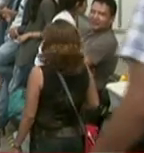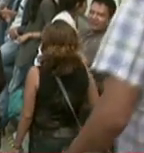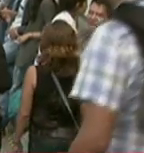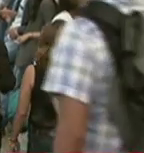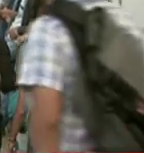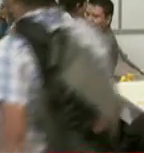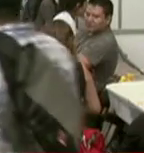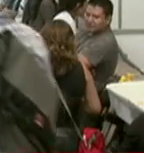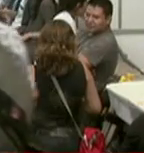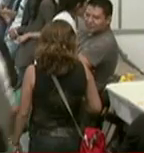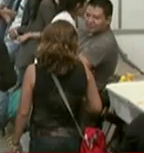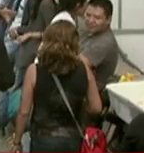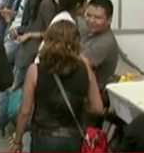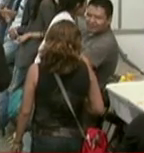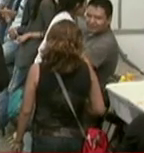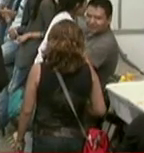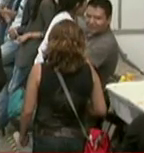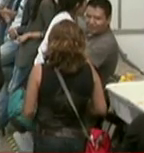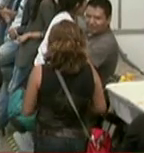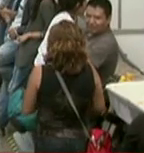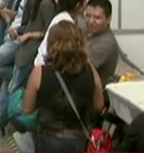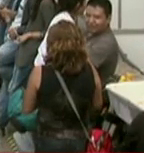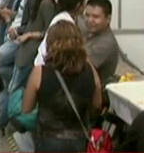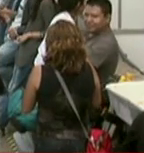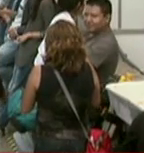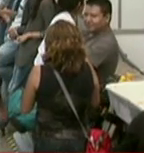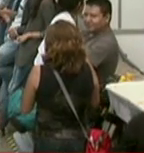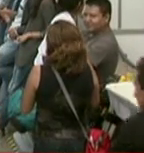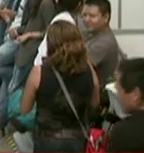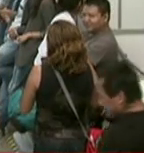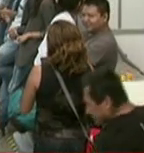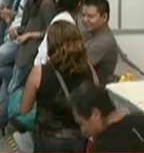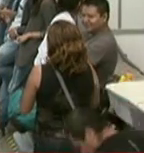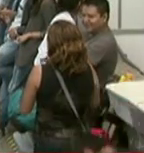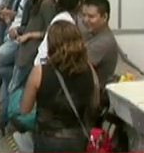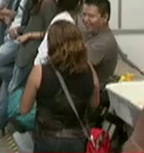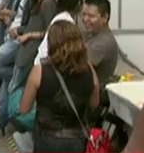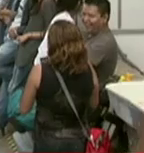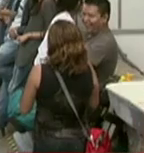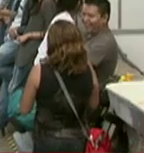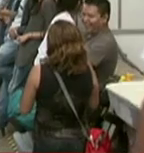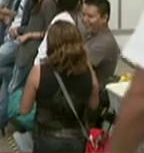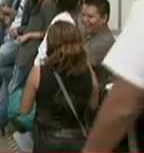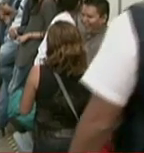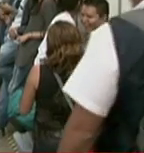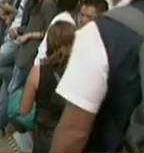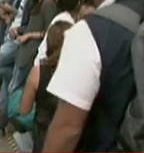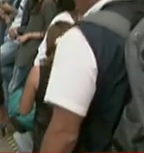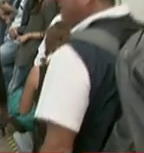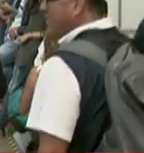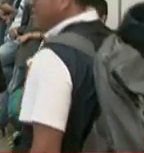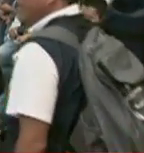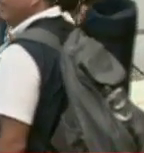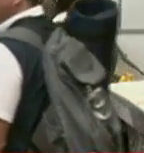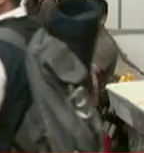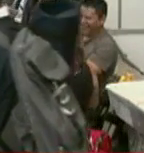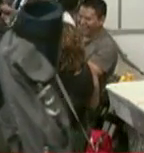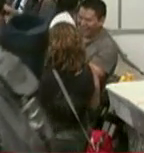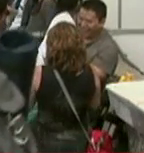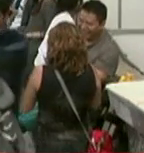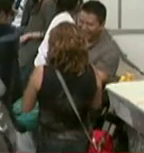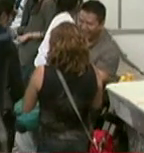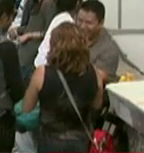250 expositores y 800 sellos editoriales, donde lo menos de descuento que hay son